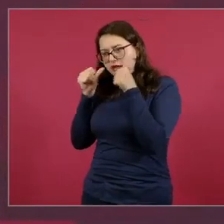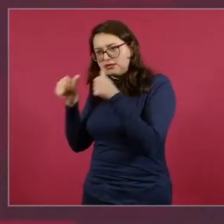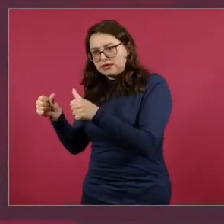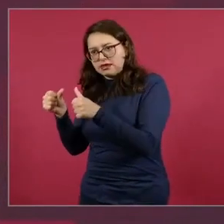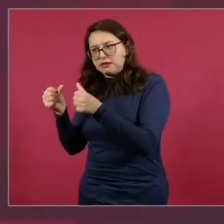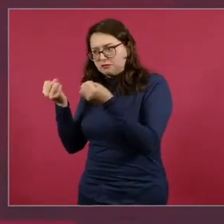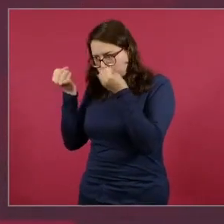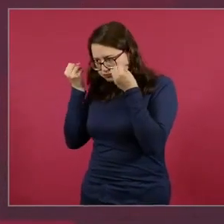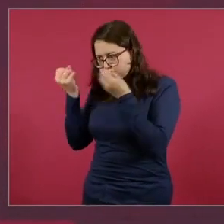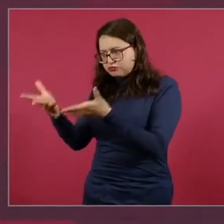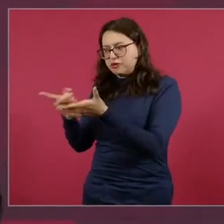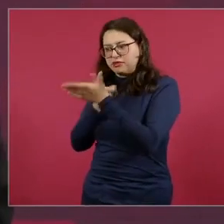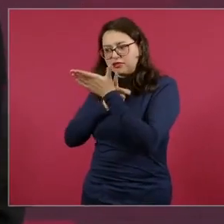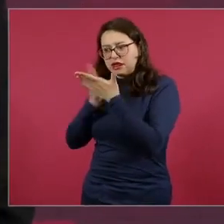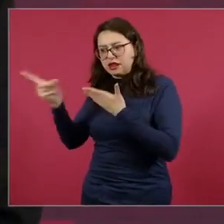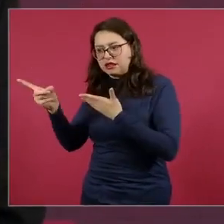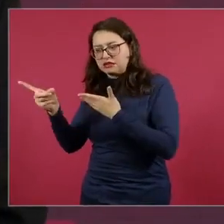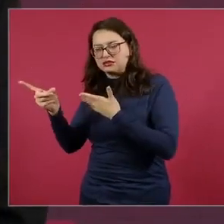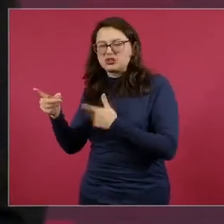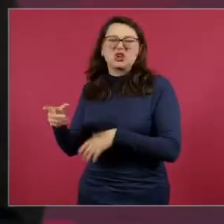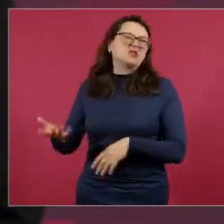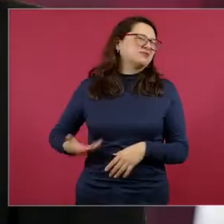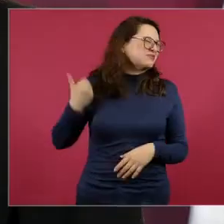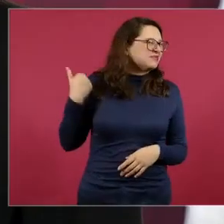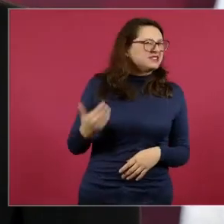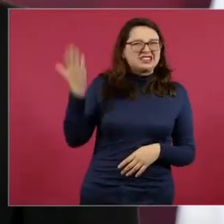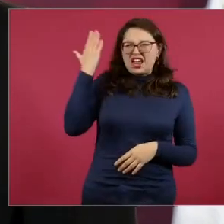No, no, esos son ninis